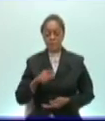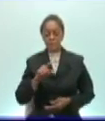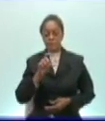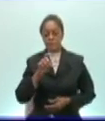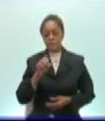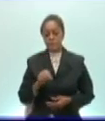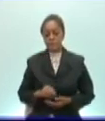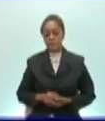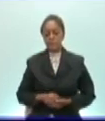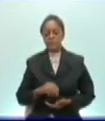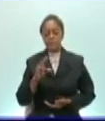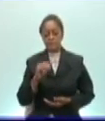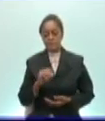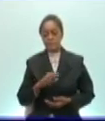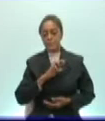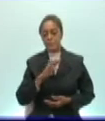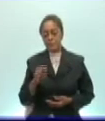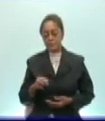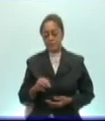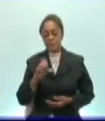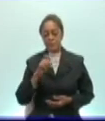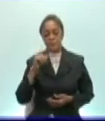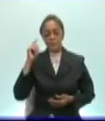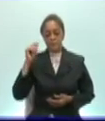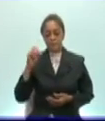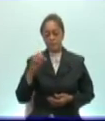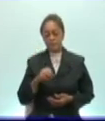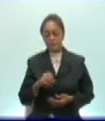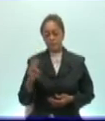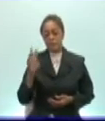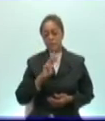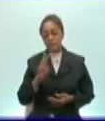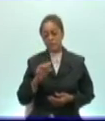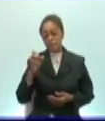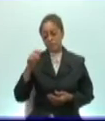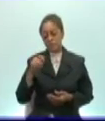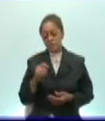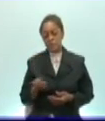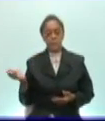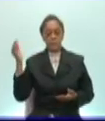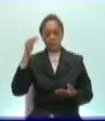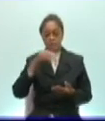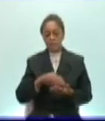que mencionábamos, la respuesta que da Calixto García al general William Shafter al no dejarlos